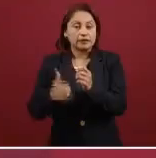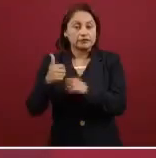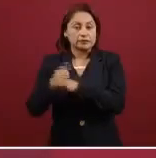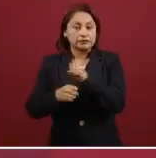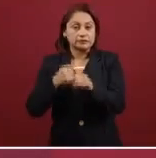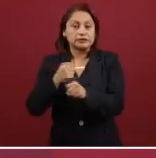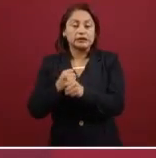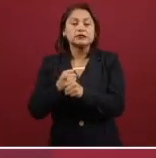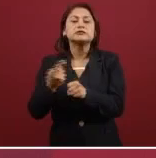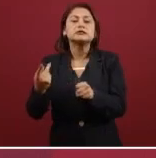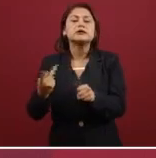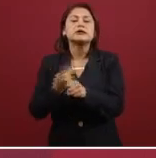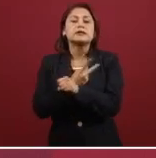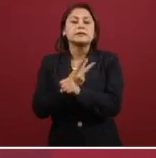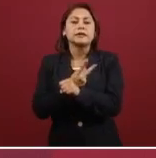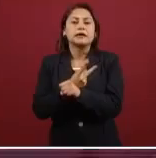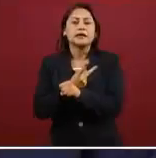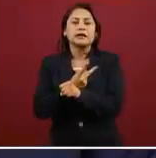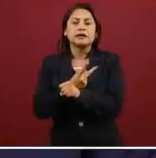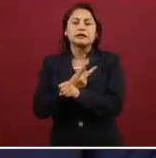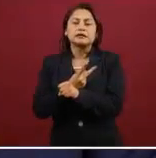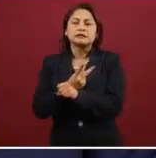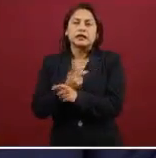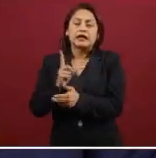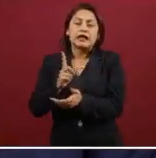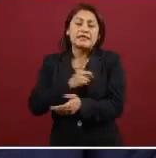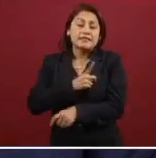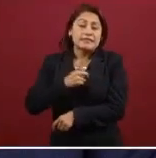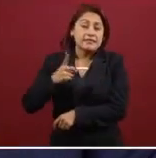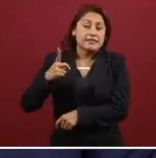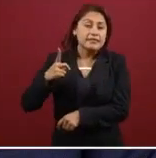de 1.7 billones,